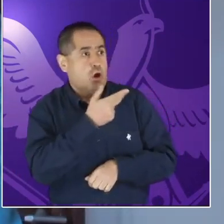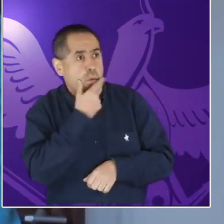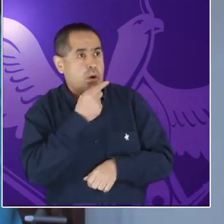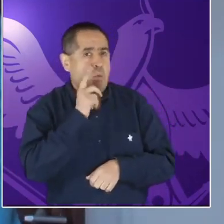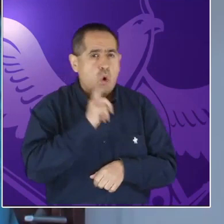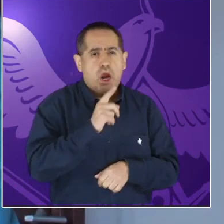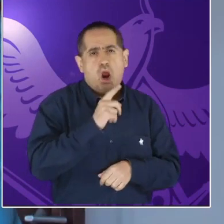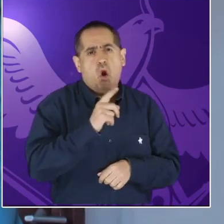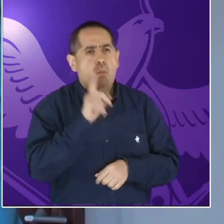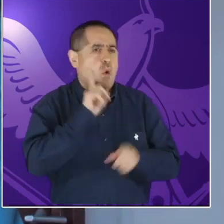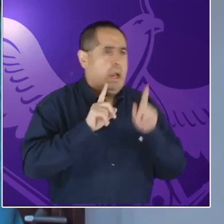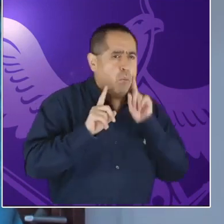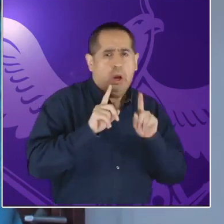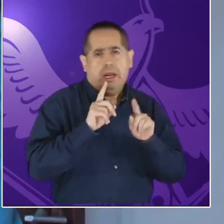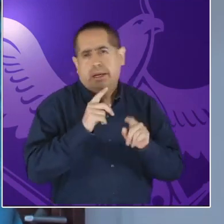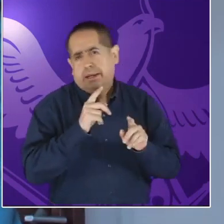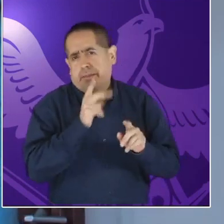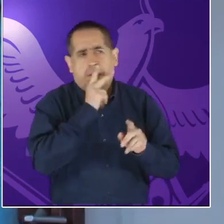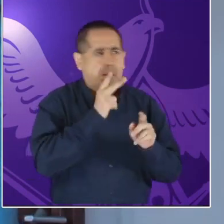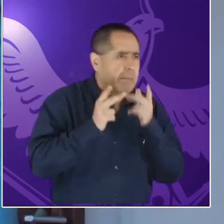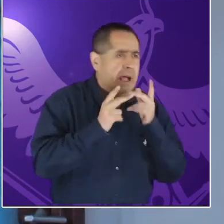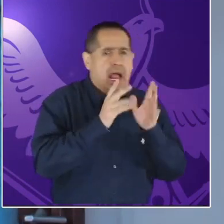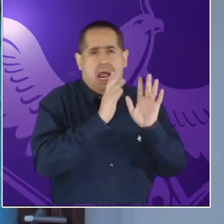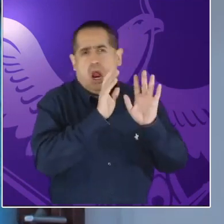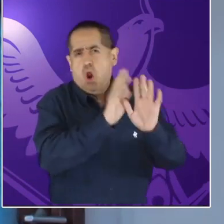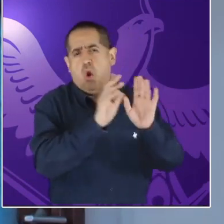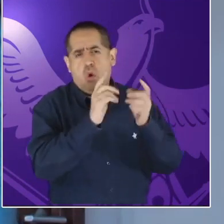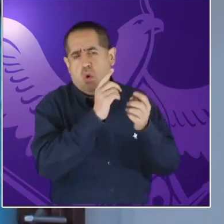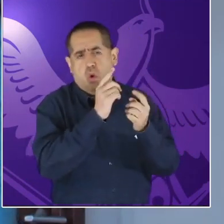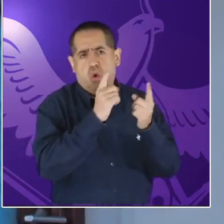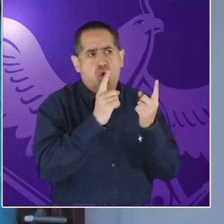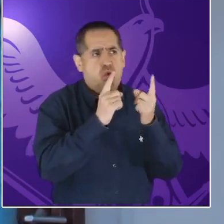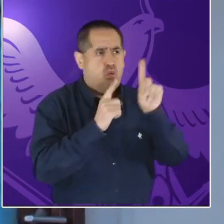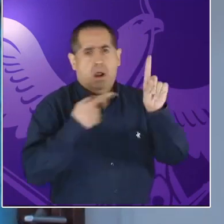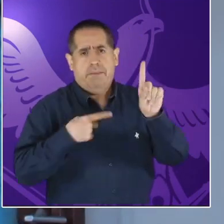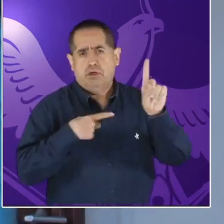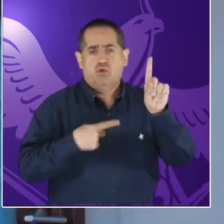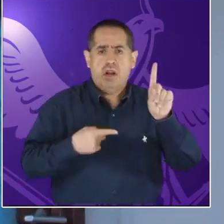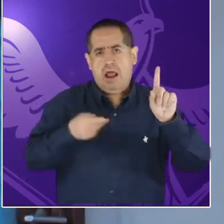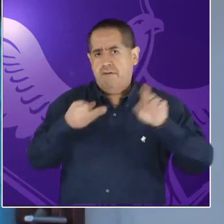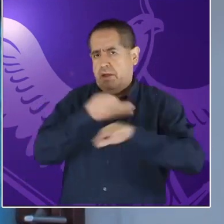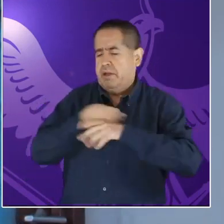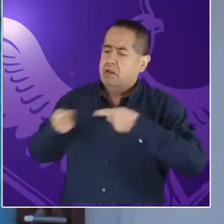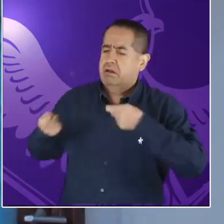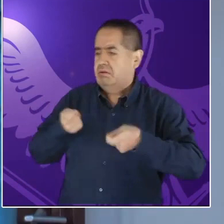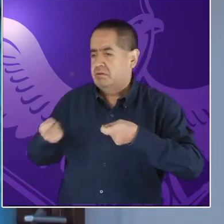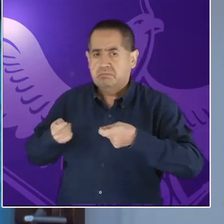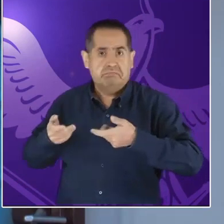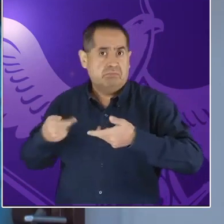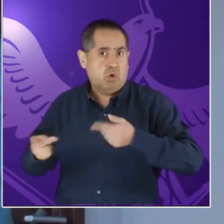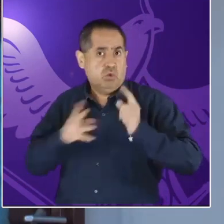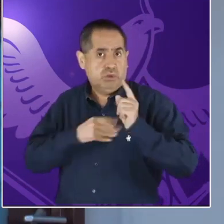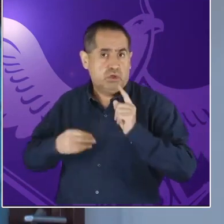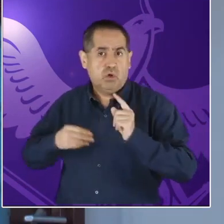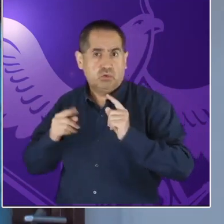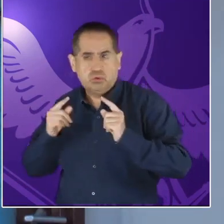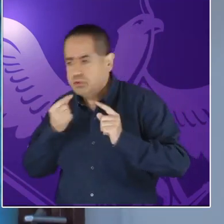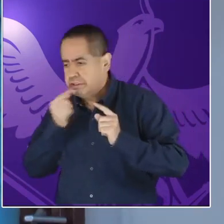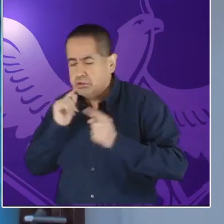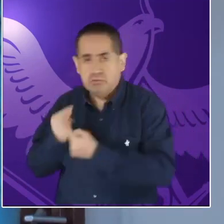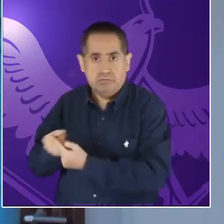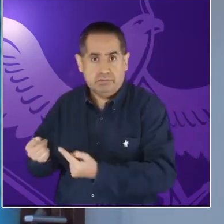Entonces, recapitulando, la existencia de una pareja o de solo una persona o de un grupo de personas que